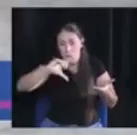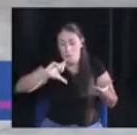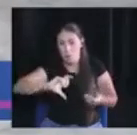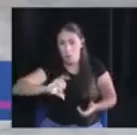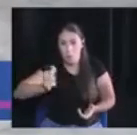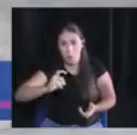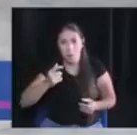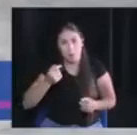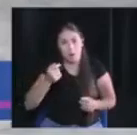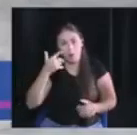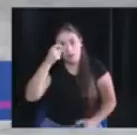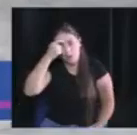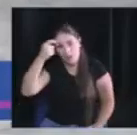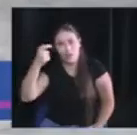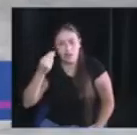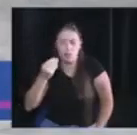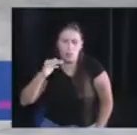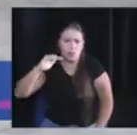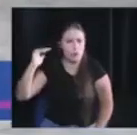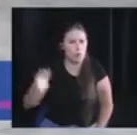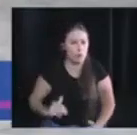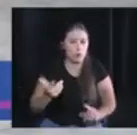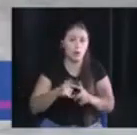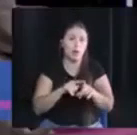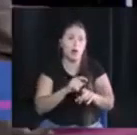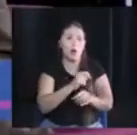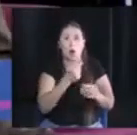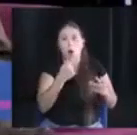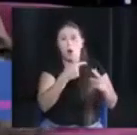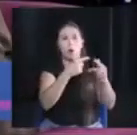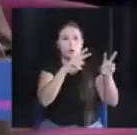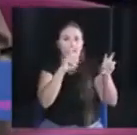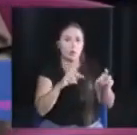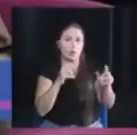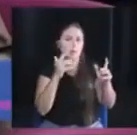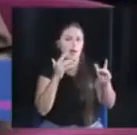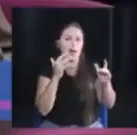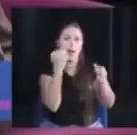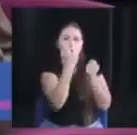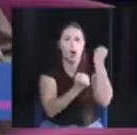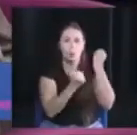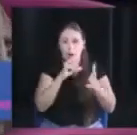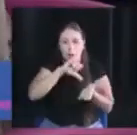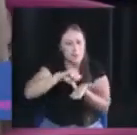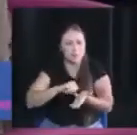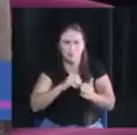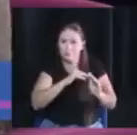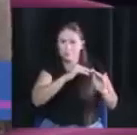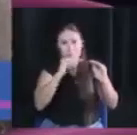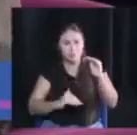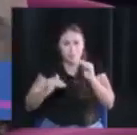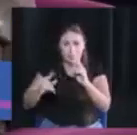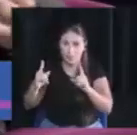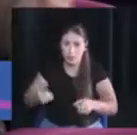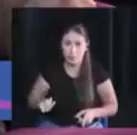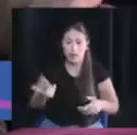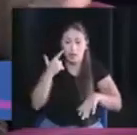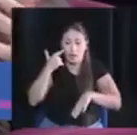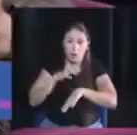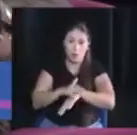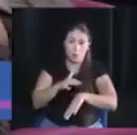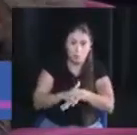para la ciencia, muy menores para todo lo que es la dinámica económica del país. En este momento, cuando